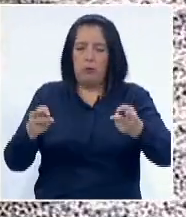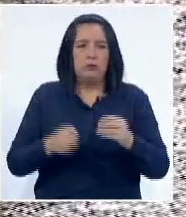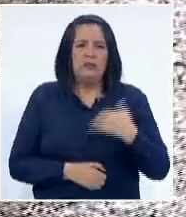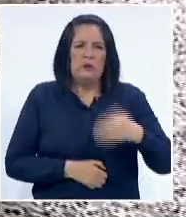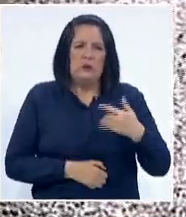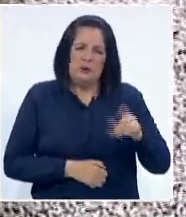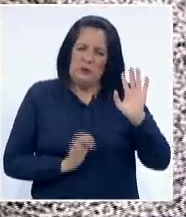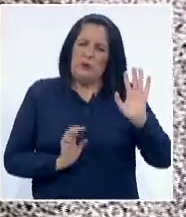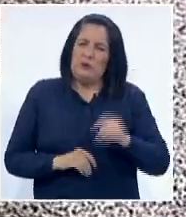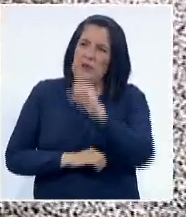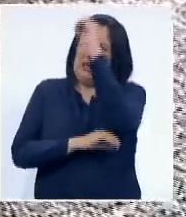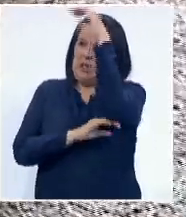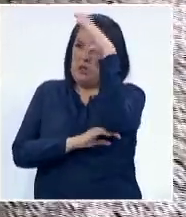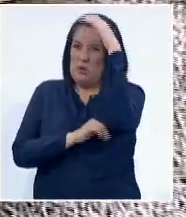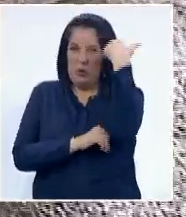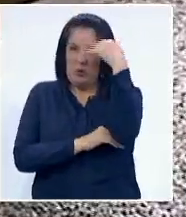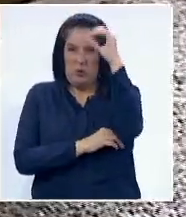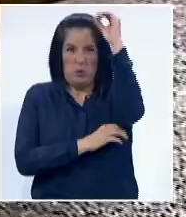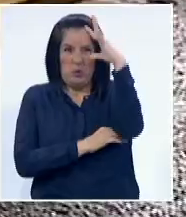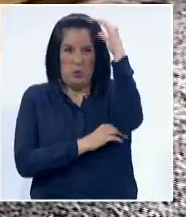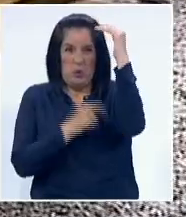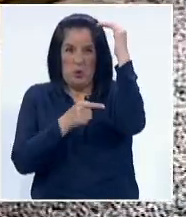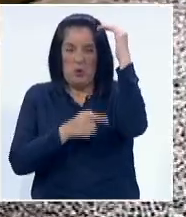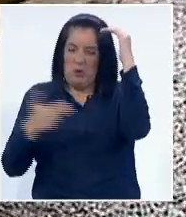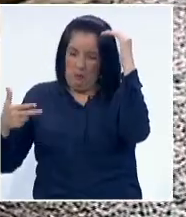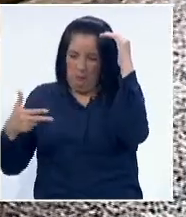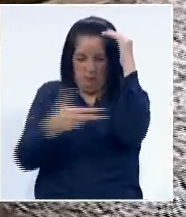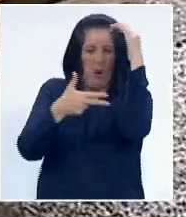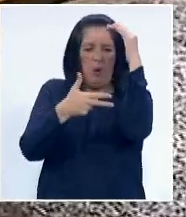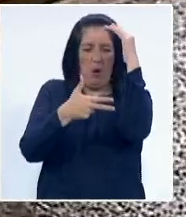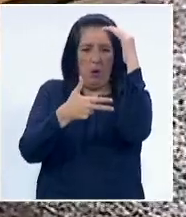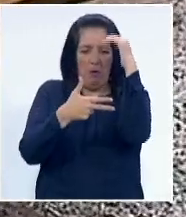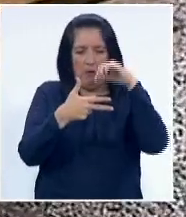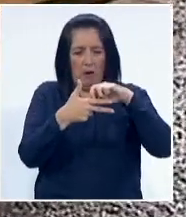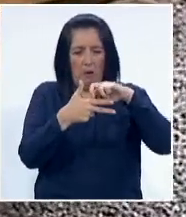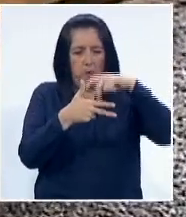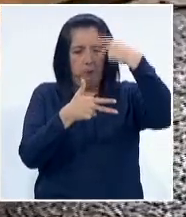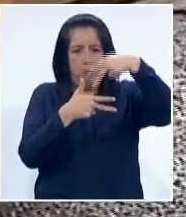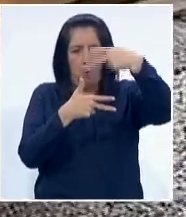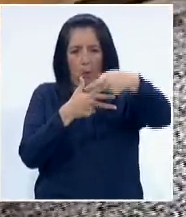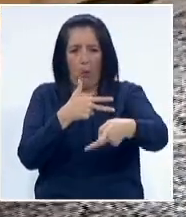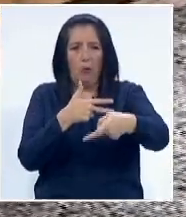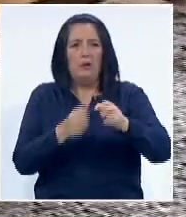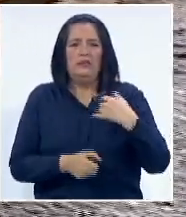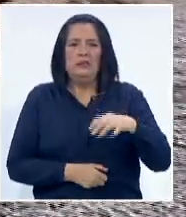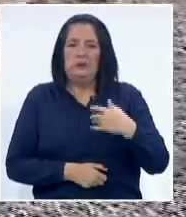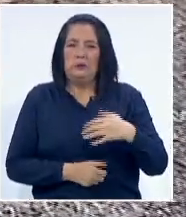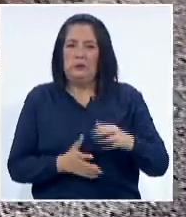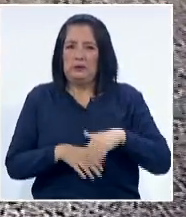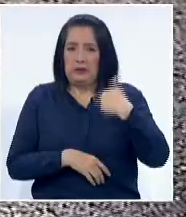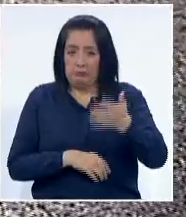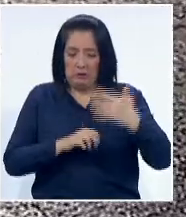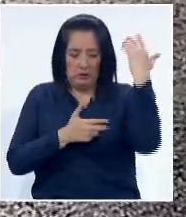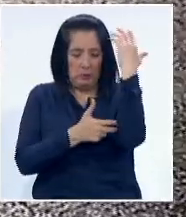chocado en este poste y aquí ya ha salido el cuerpo de una de las personas, produciendo su muerte instantánea. Luego el